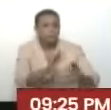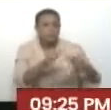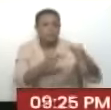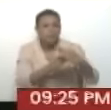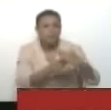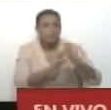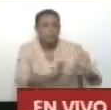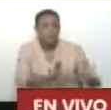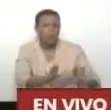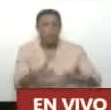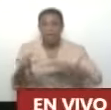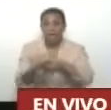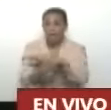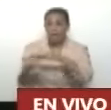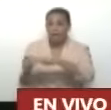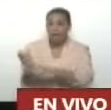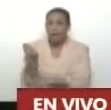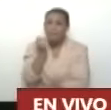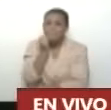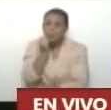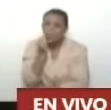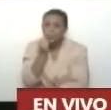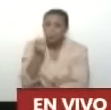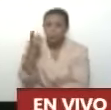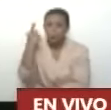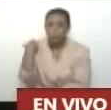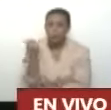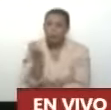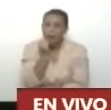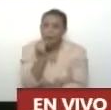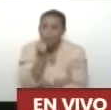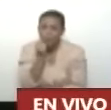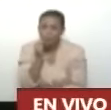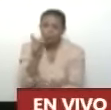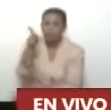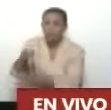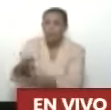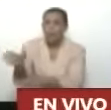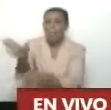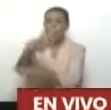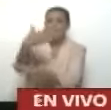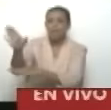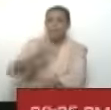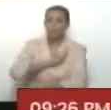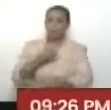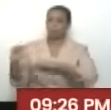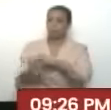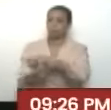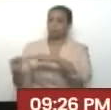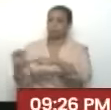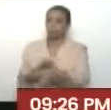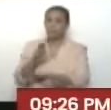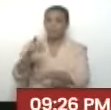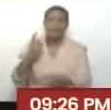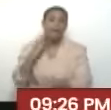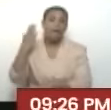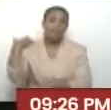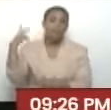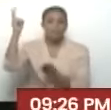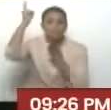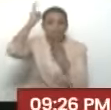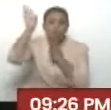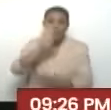Guyana, quien abusó arbitrariamente, sí abusó, poniendo una bandera en el territorio ancestral